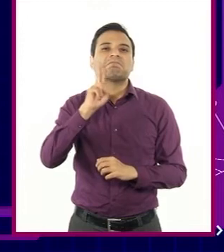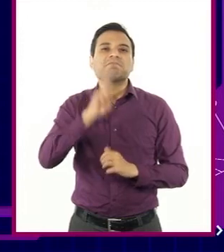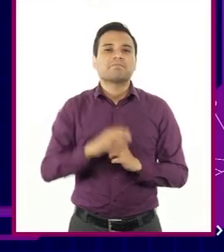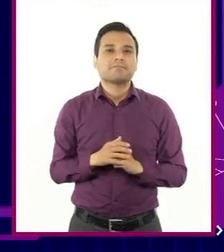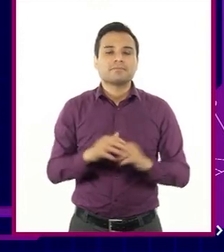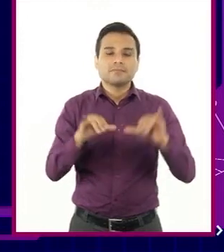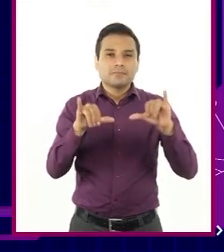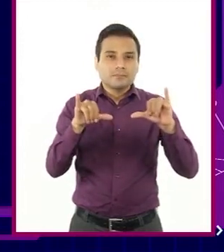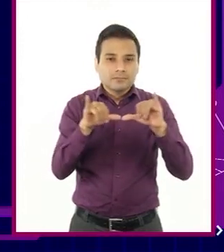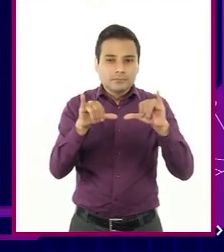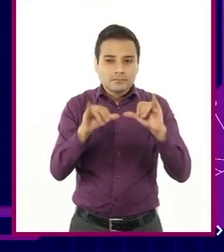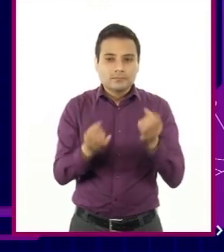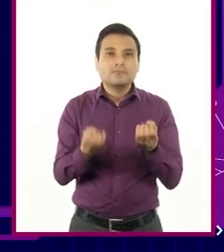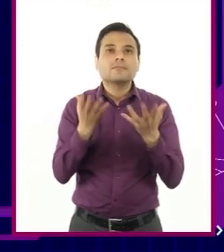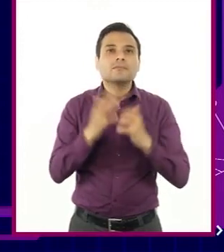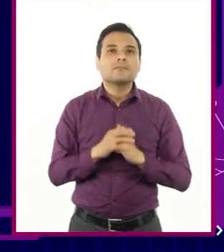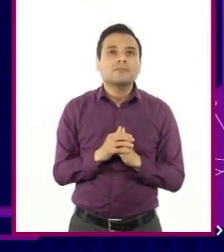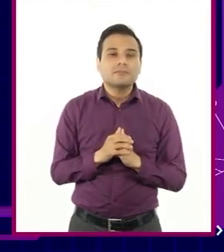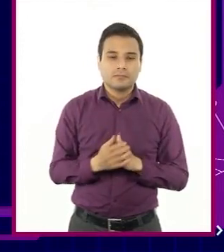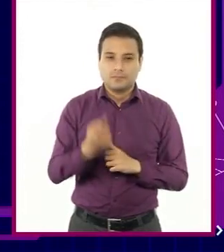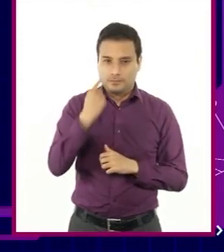en yardas, dividimos